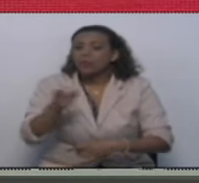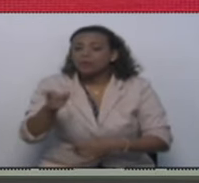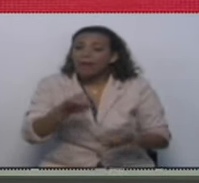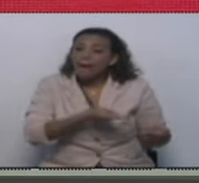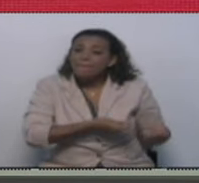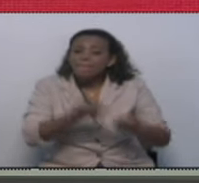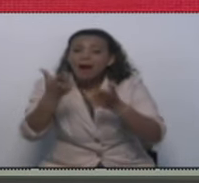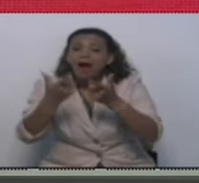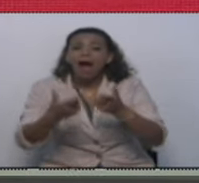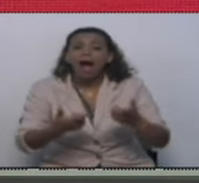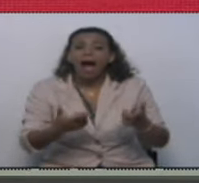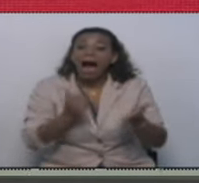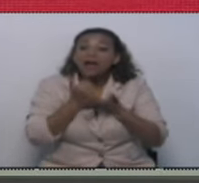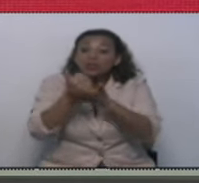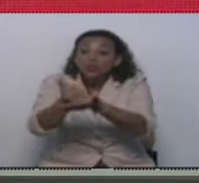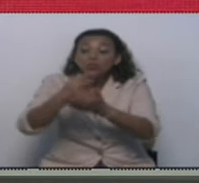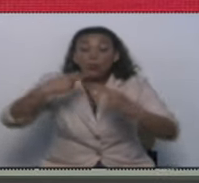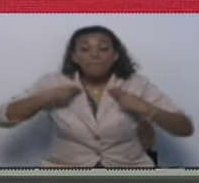enviar ayudas